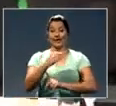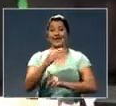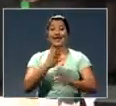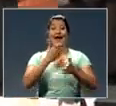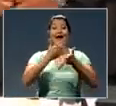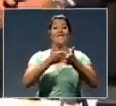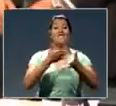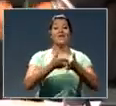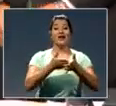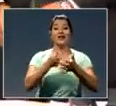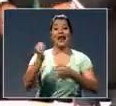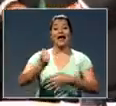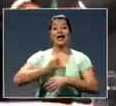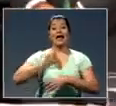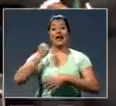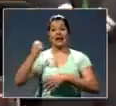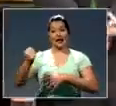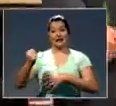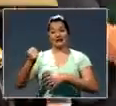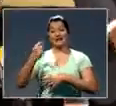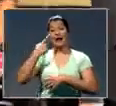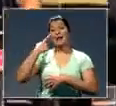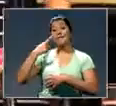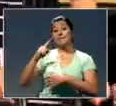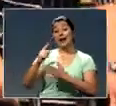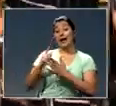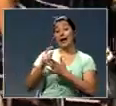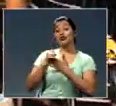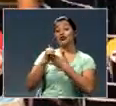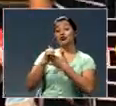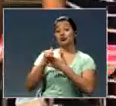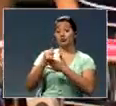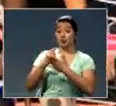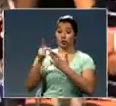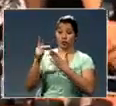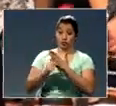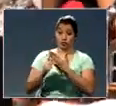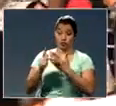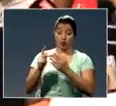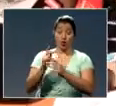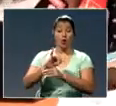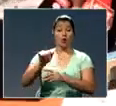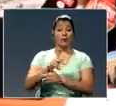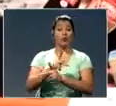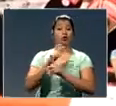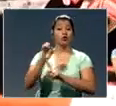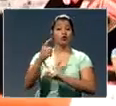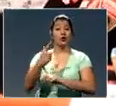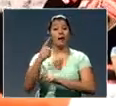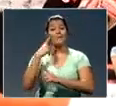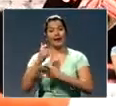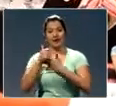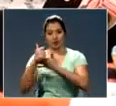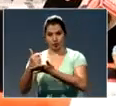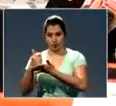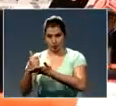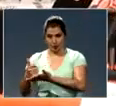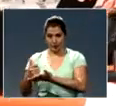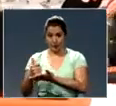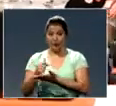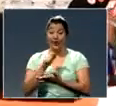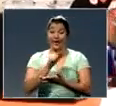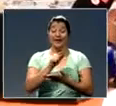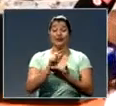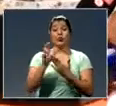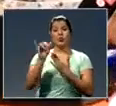las utilidades generadas para financiar programas sociales. La propuesta flexibiliza las penas de cárcel de un proyecto archivado